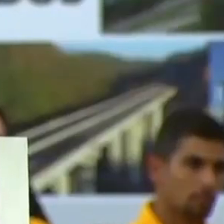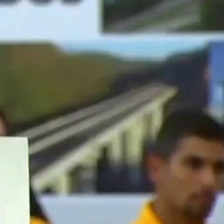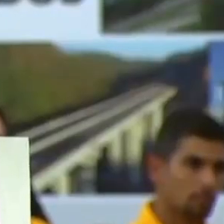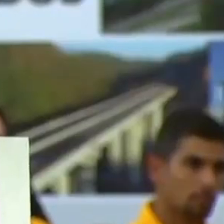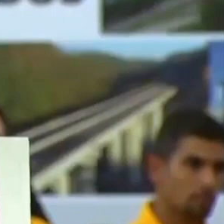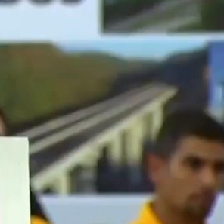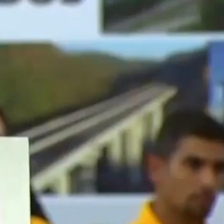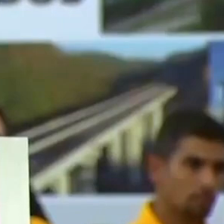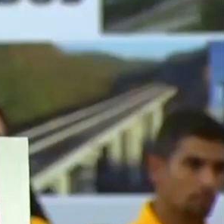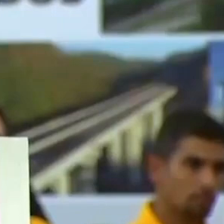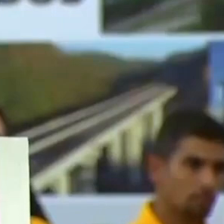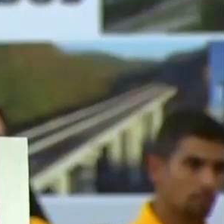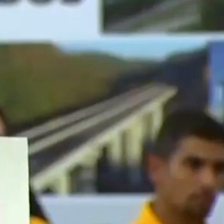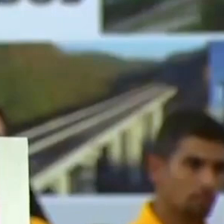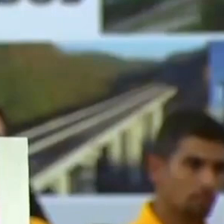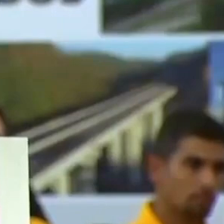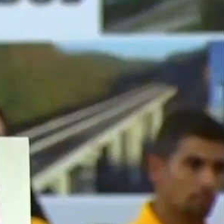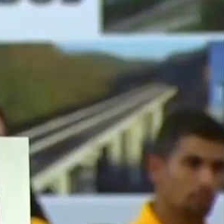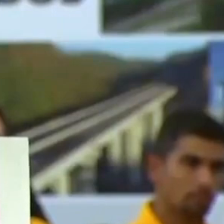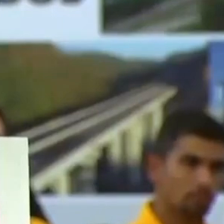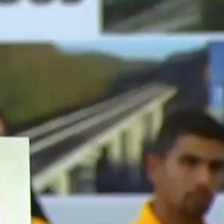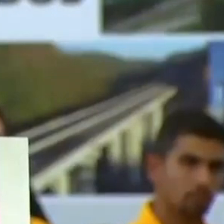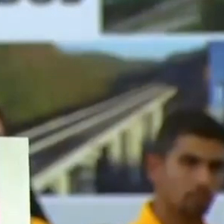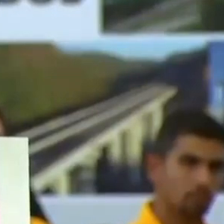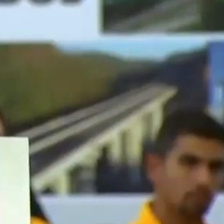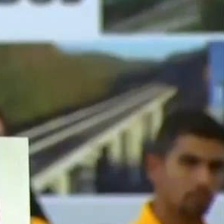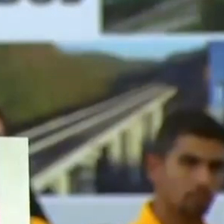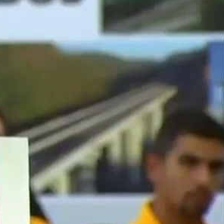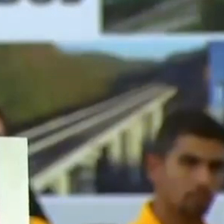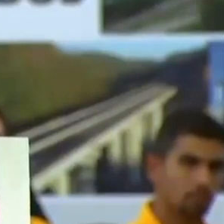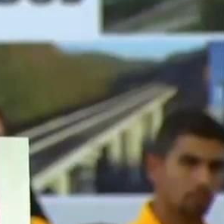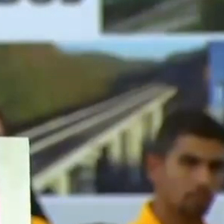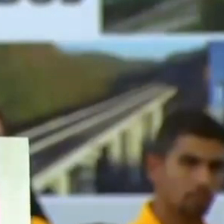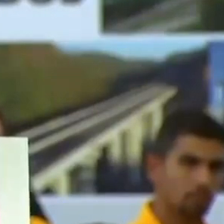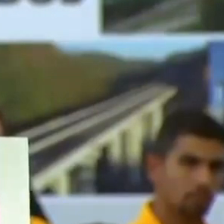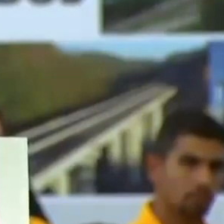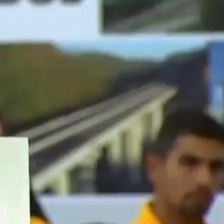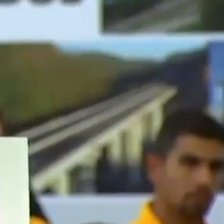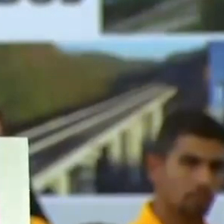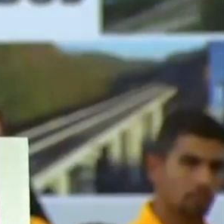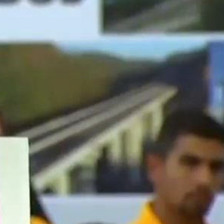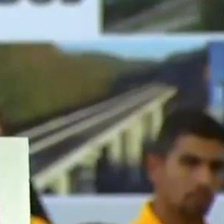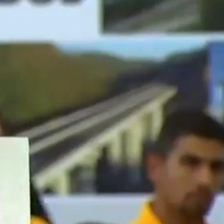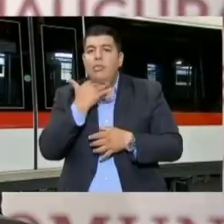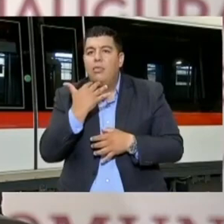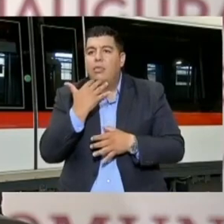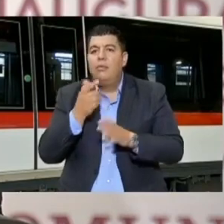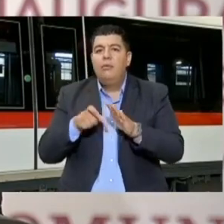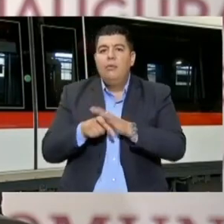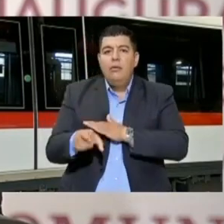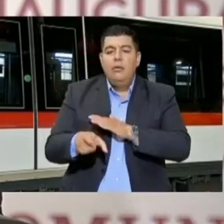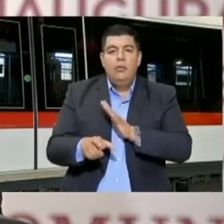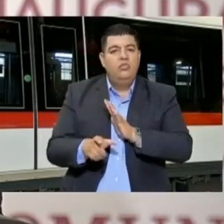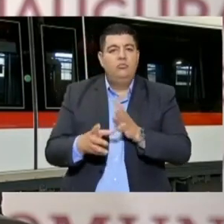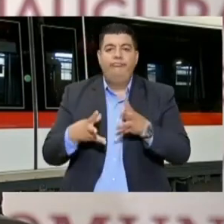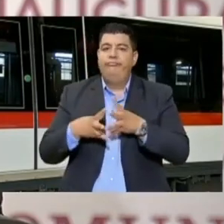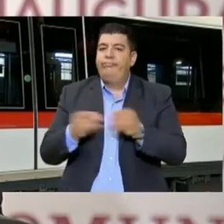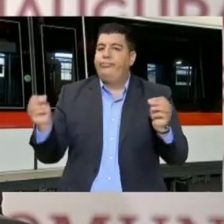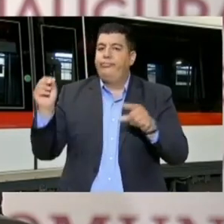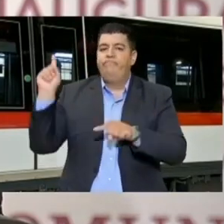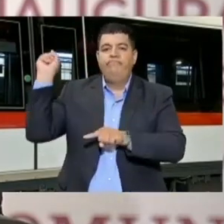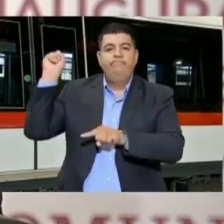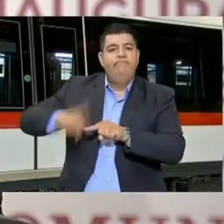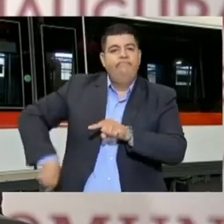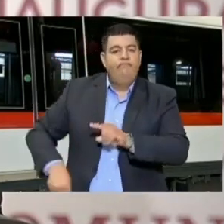sobornos, que desaparezca esa práctica corrupta